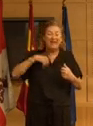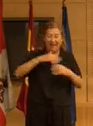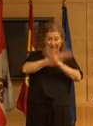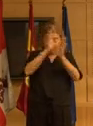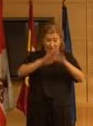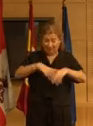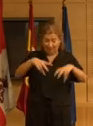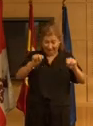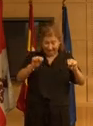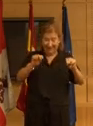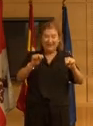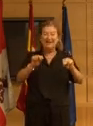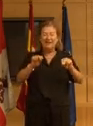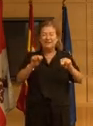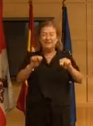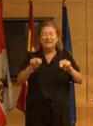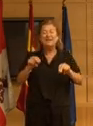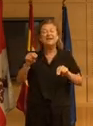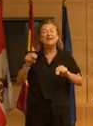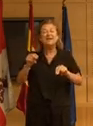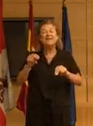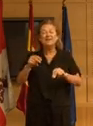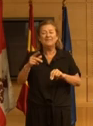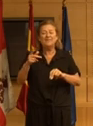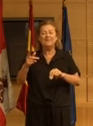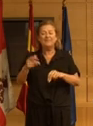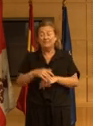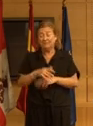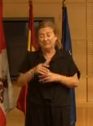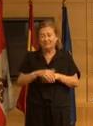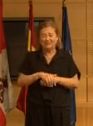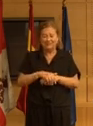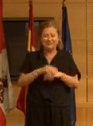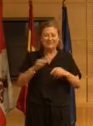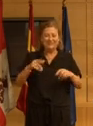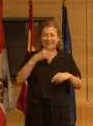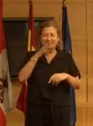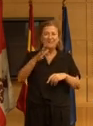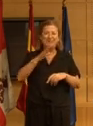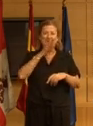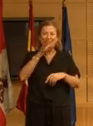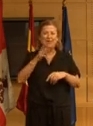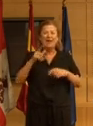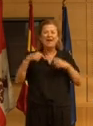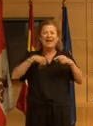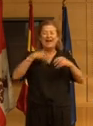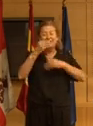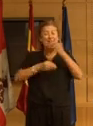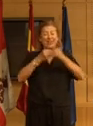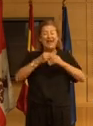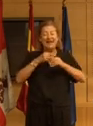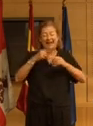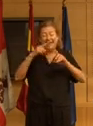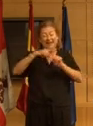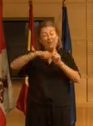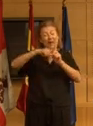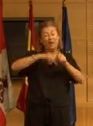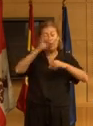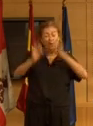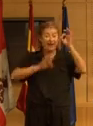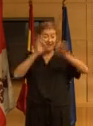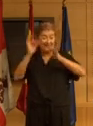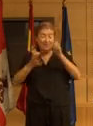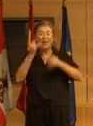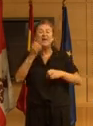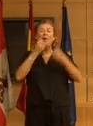resuelto. Lo que no está posiblemente resuelto es la puesta en marcha a nivel organizativo.